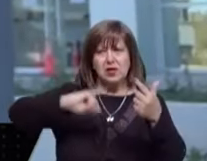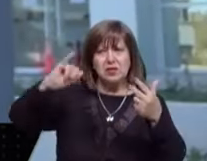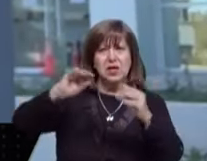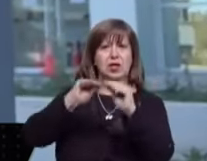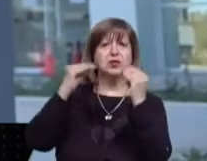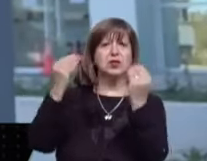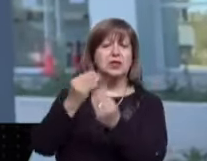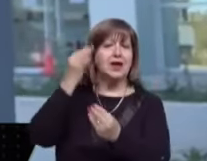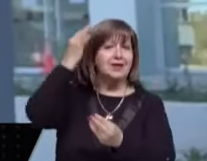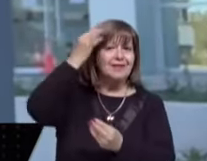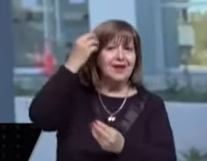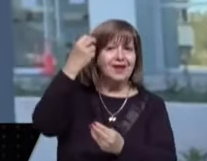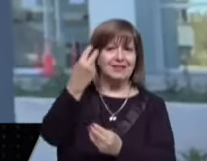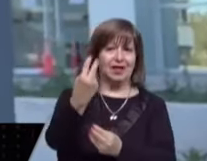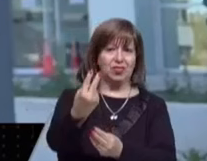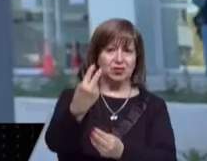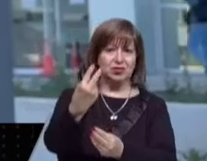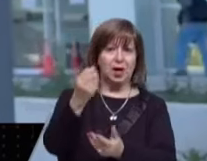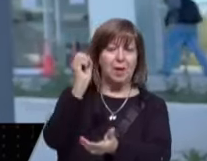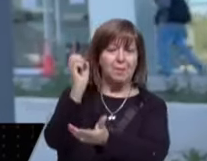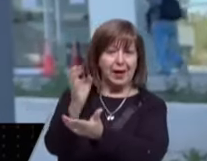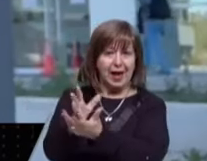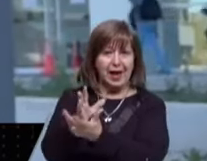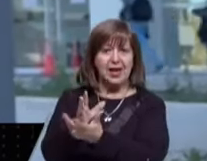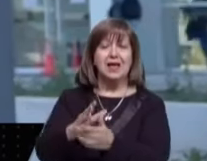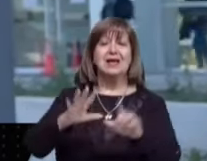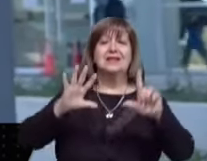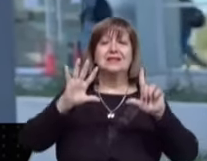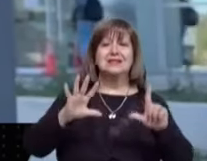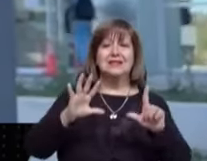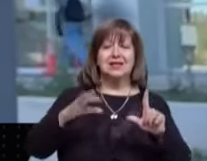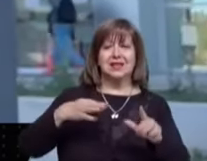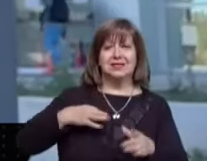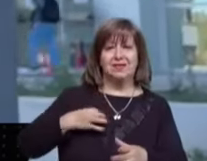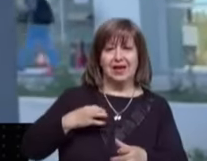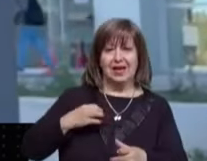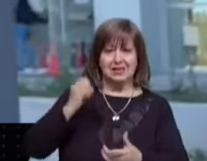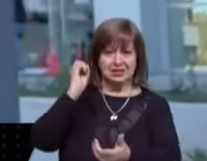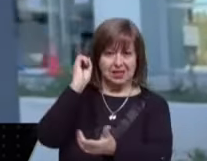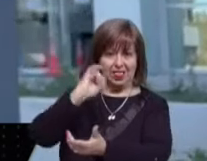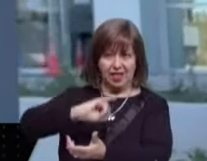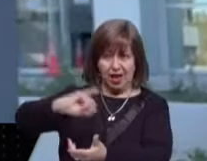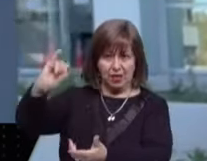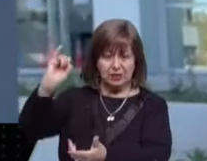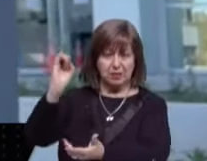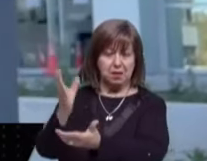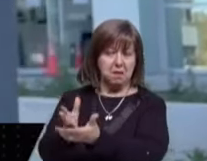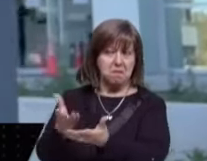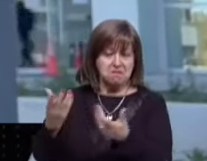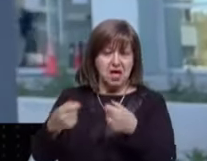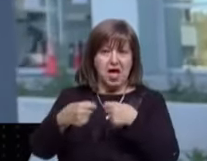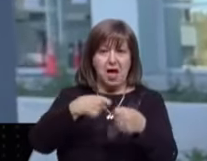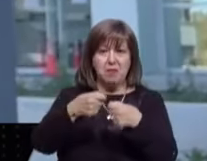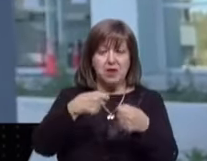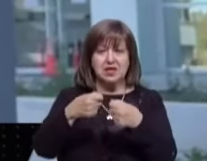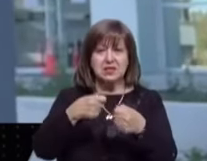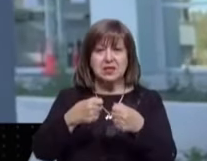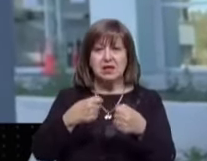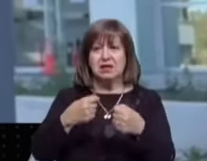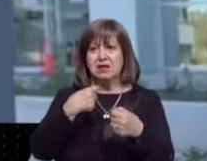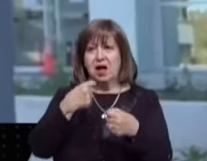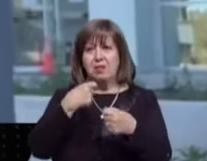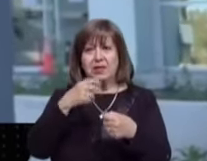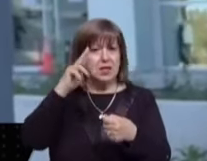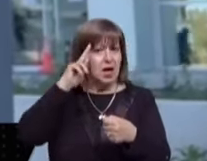por el estilo Y hay 17 demandas civiles y esta persona y esta empresa eh de Daniel Paco tiene incumplimientos por